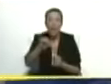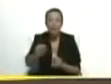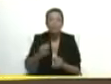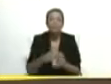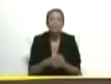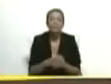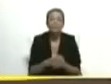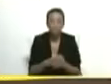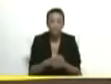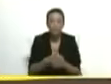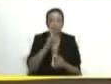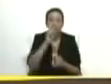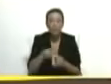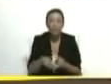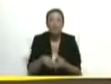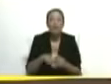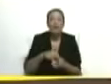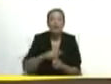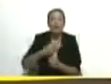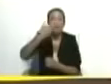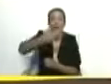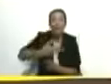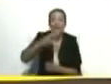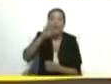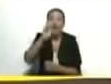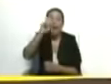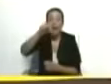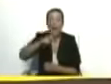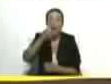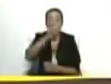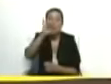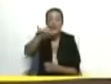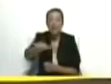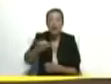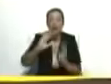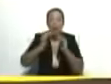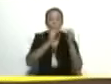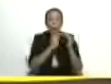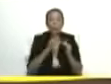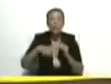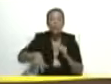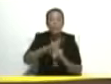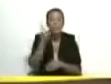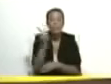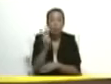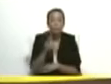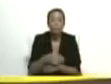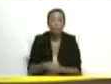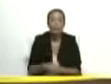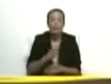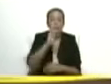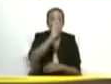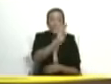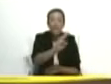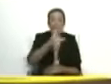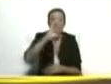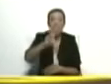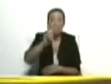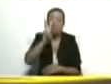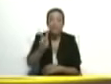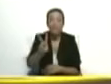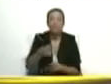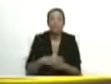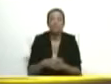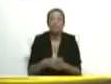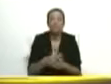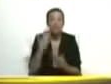A Henry Parra, presidente del Partido Comunista de Venezuela, PCB, que